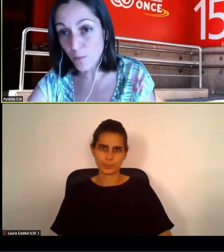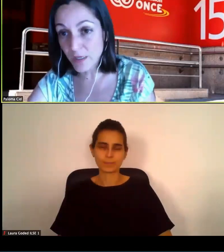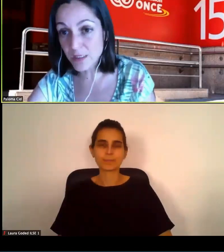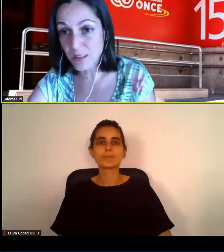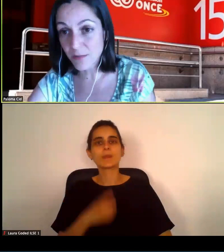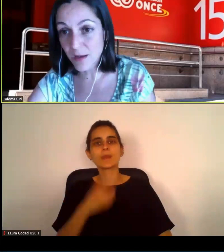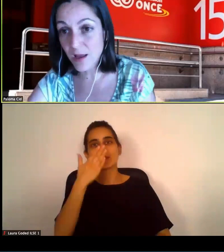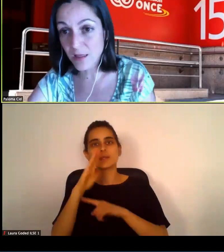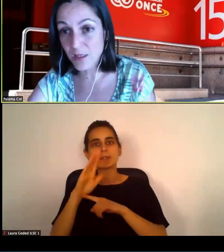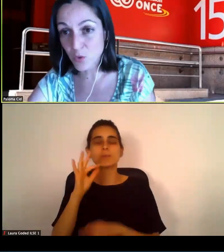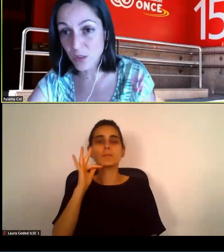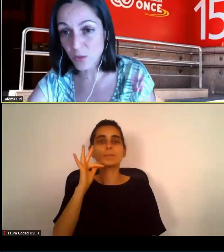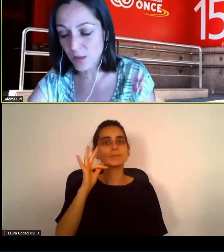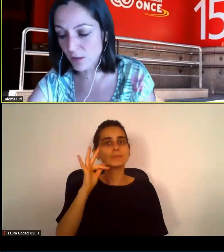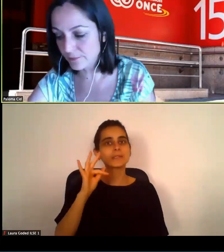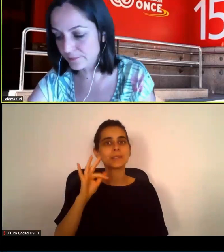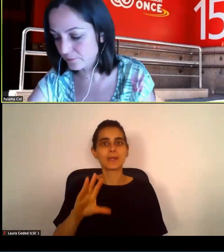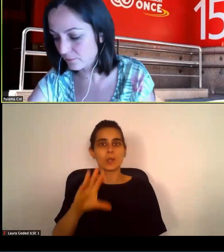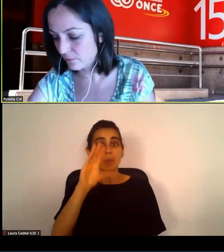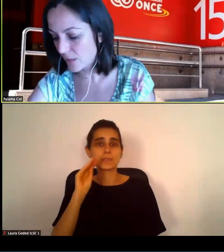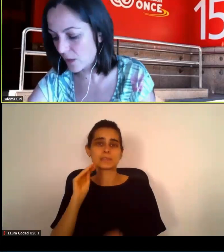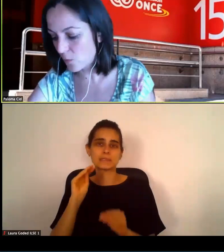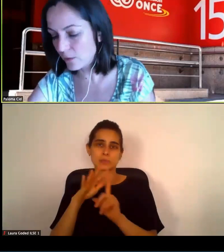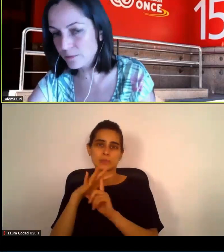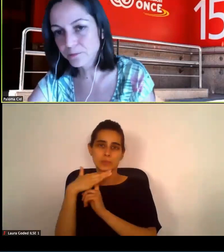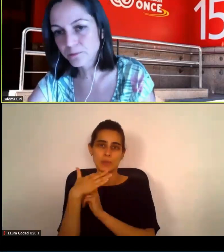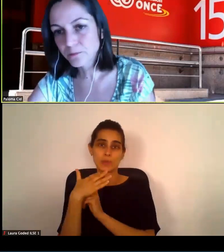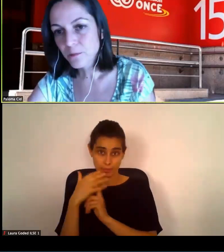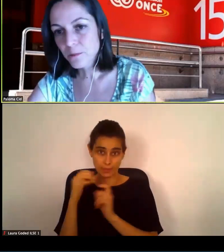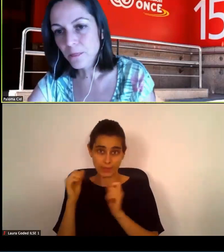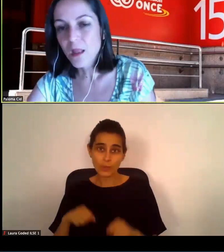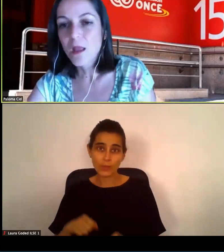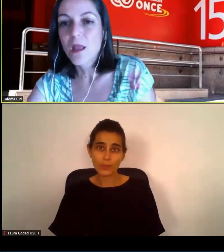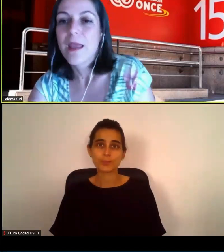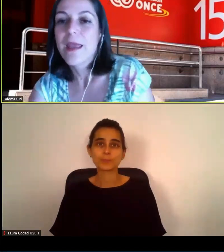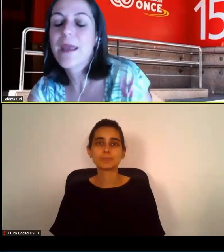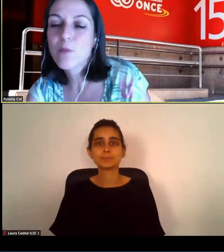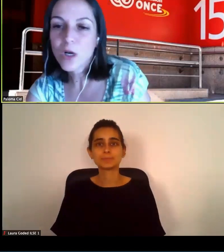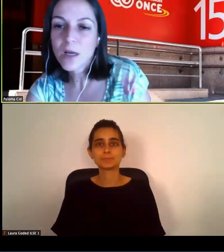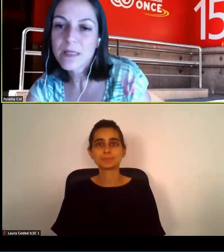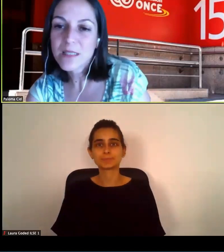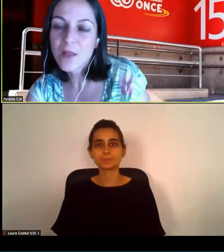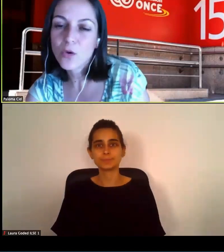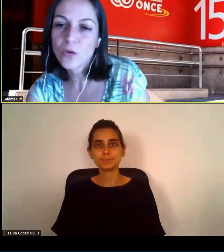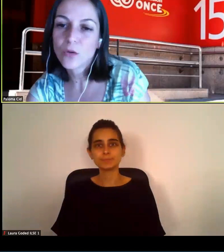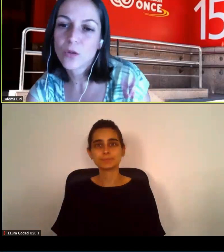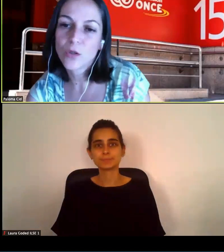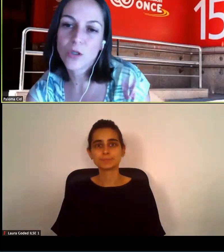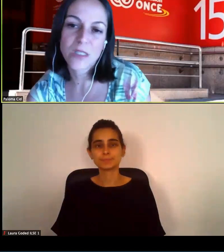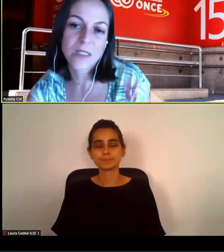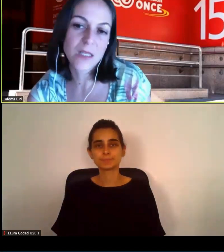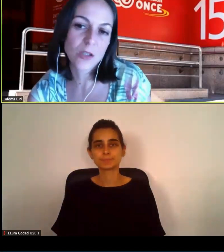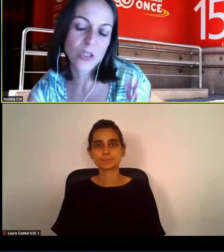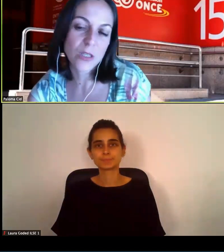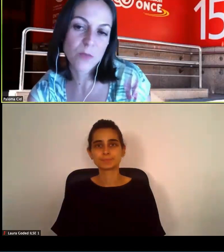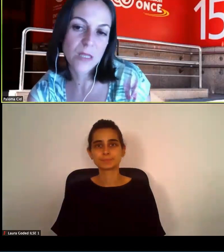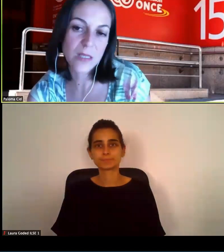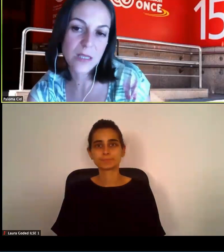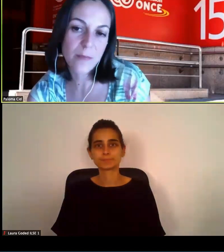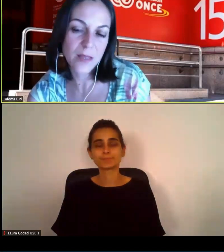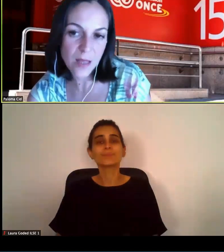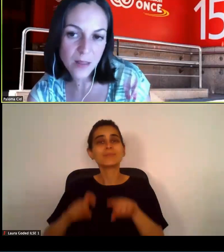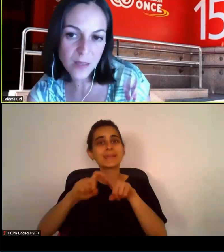y comprensiva hacia su situación. ¿De acuerdo? Hemos repasado los distintos tipos